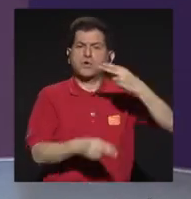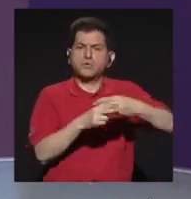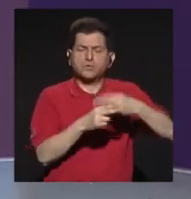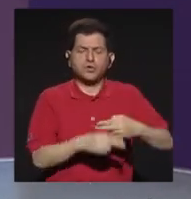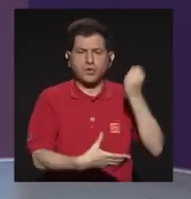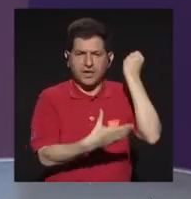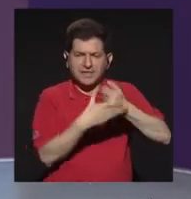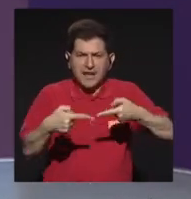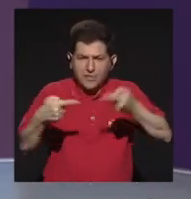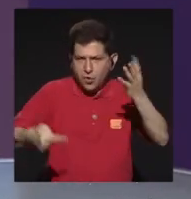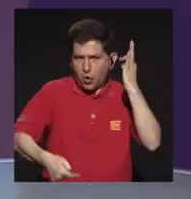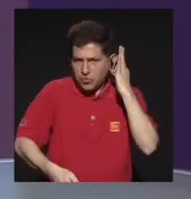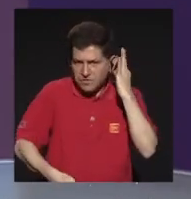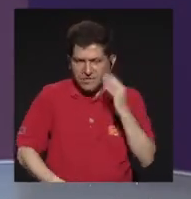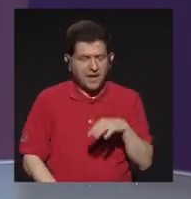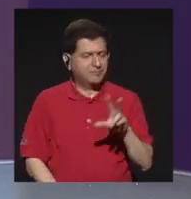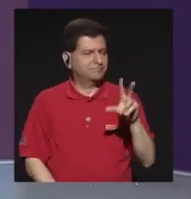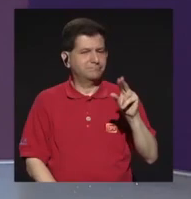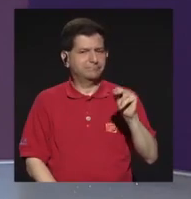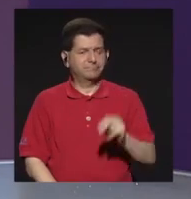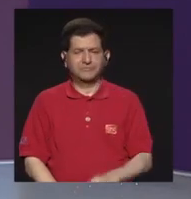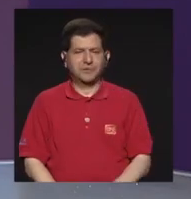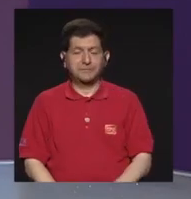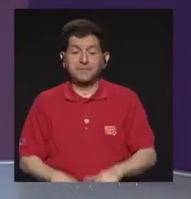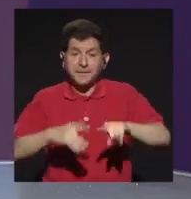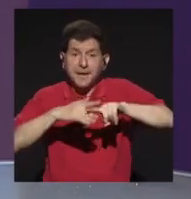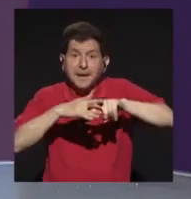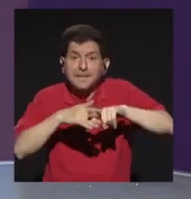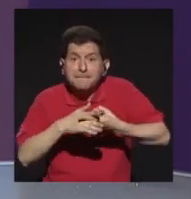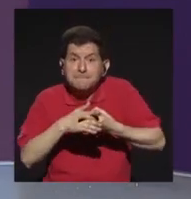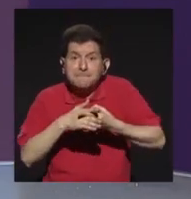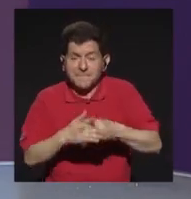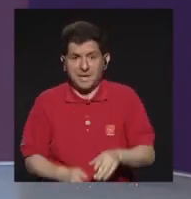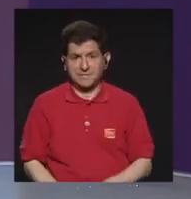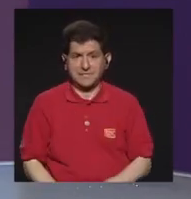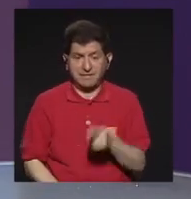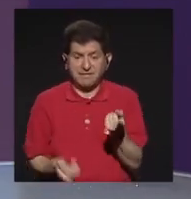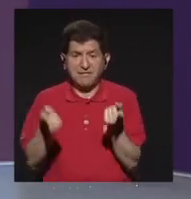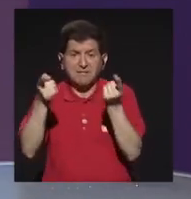feminicidio lo que hacen es empezar a